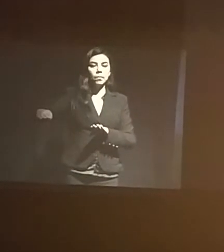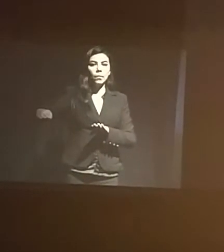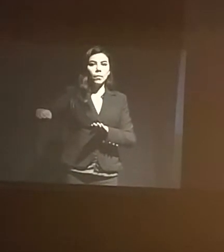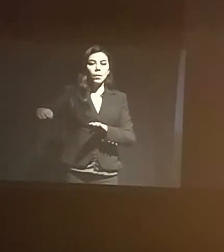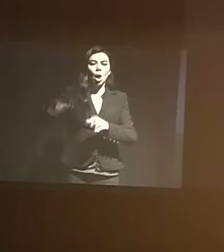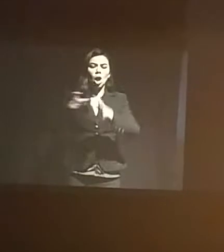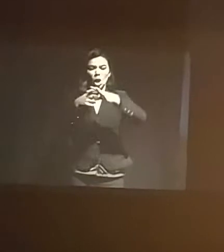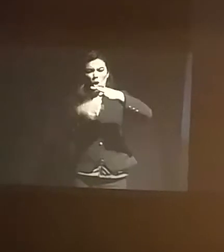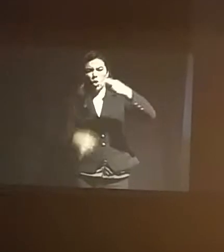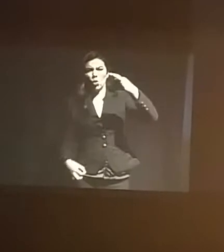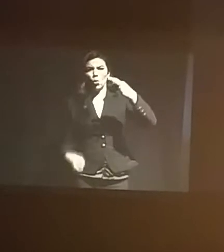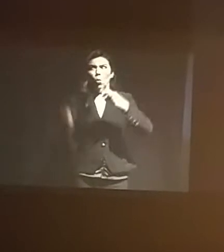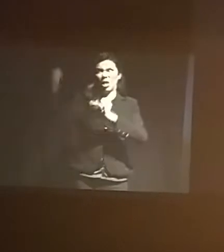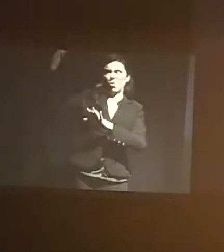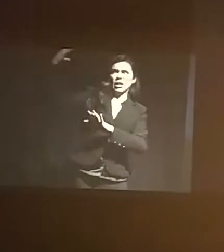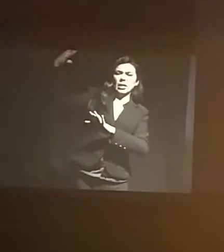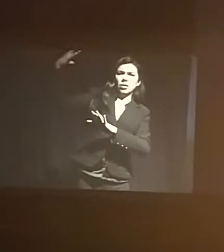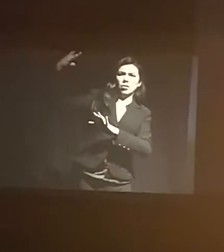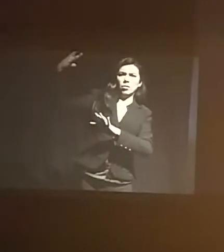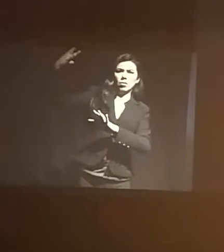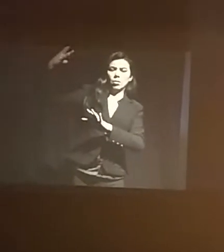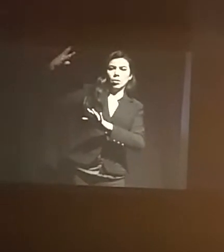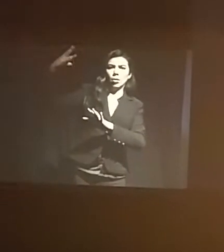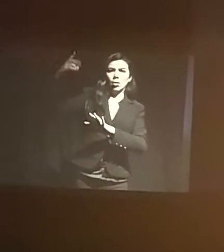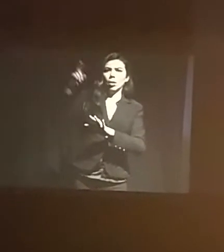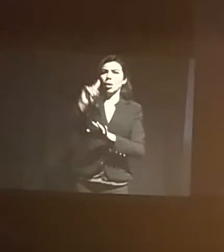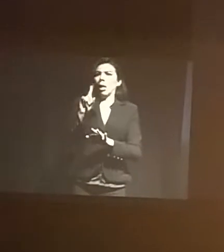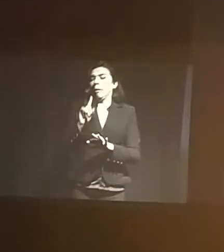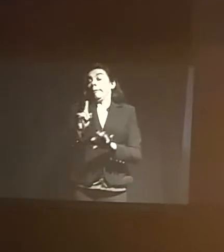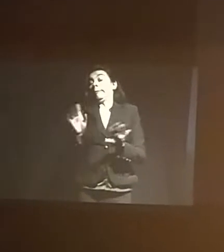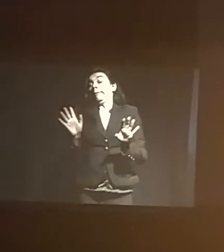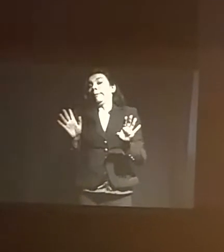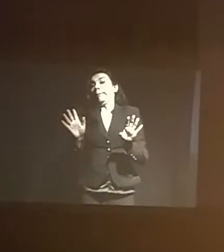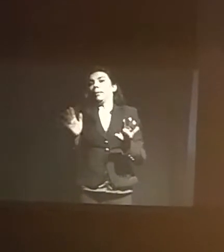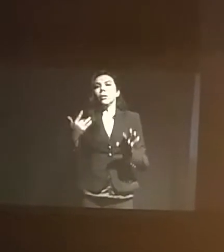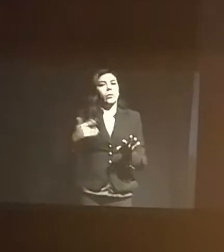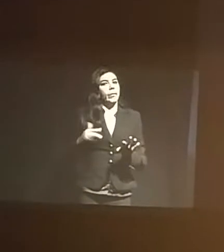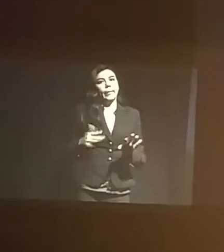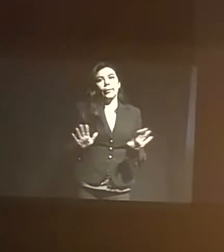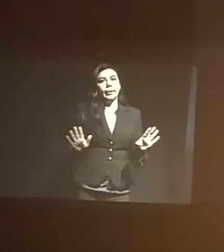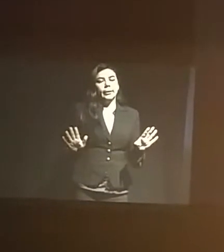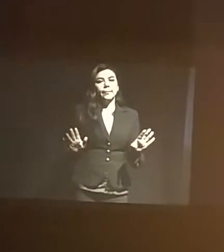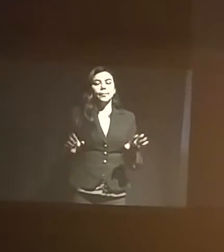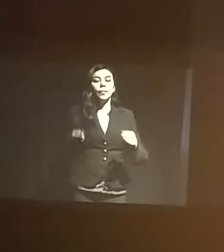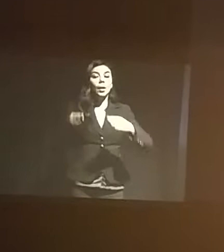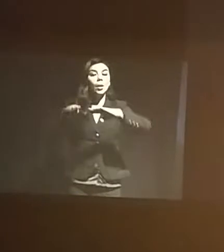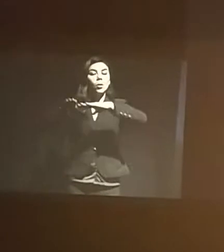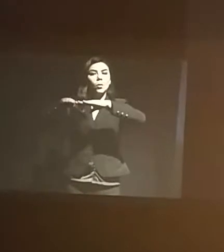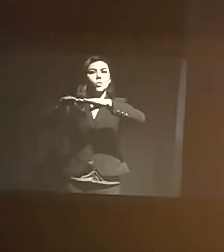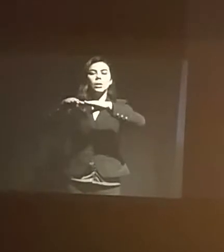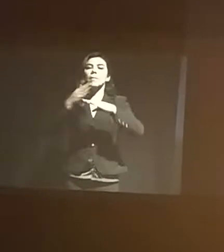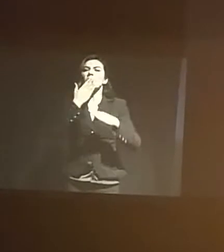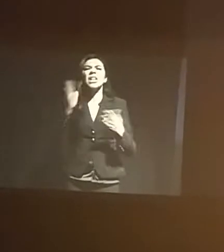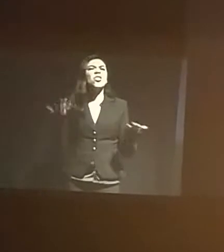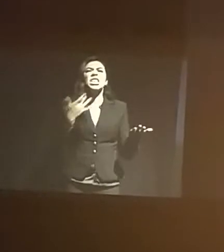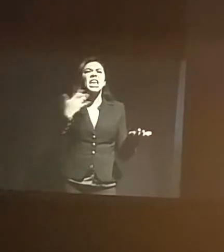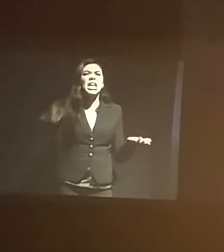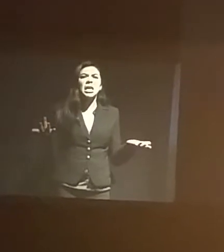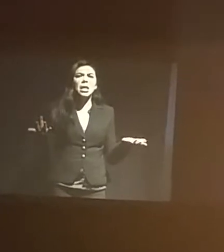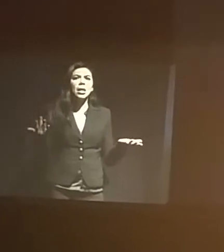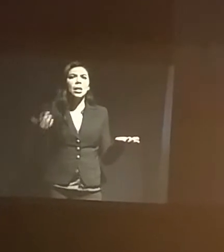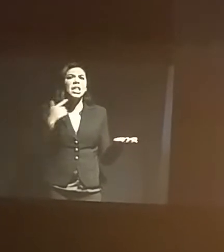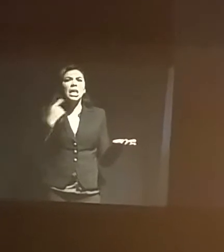tubos de iluminación, porque eso ya es un despeje mayor. Los cruces. Ya, pero ¿mejorando qué?